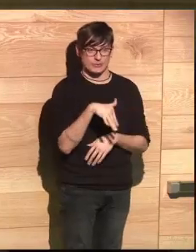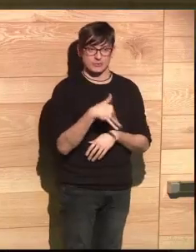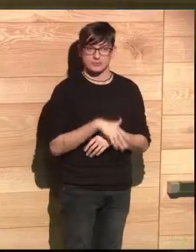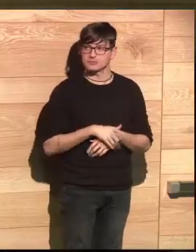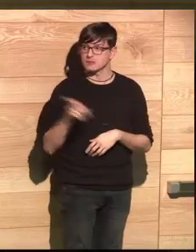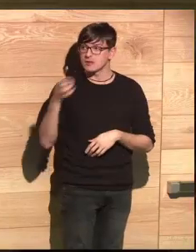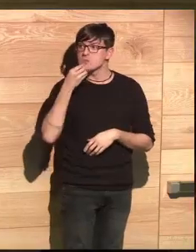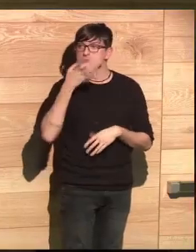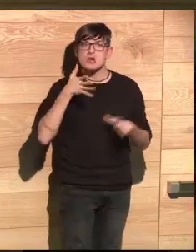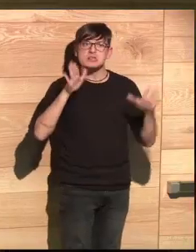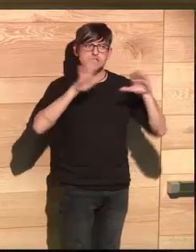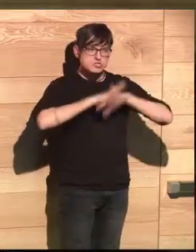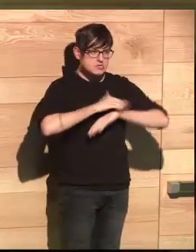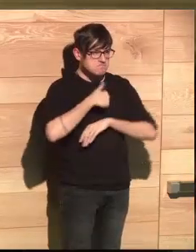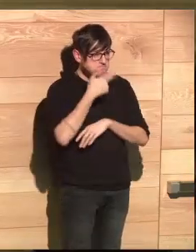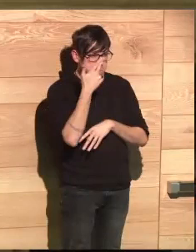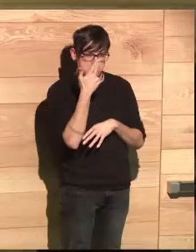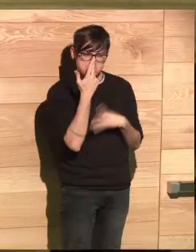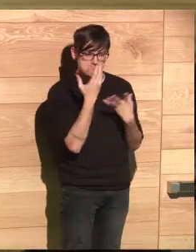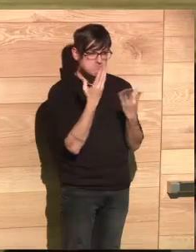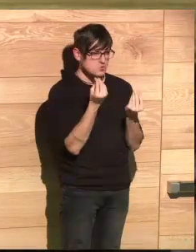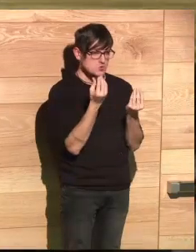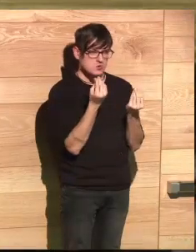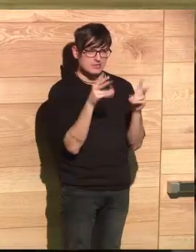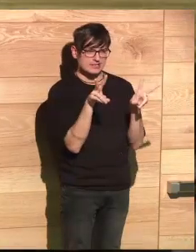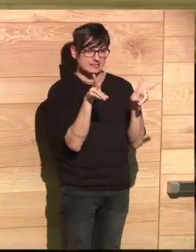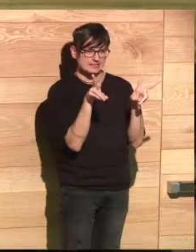noches. Me interesó muchísimo tus palabras sobre